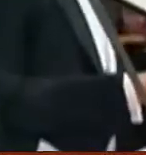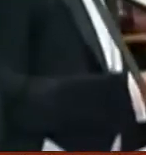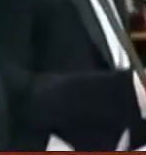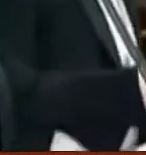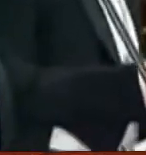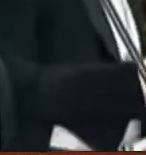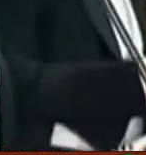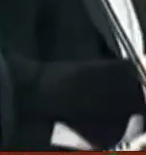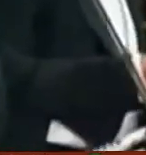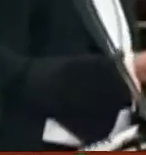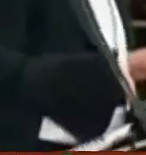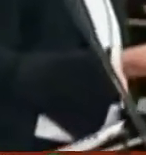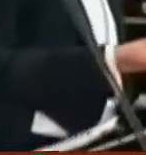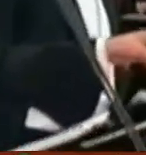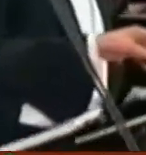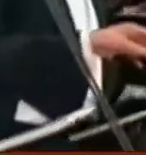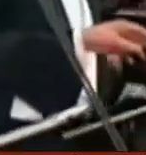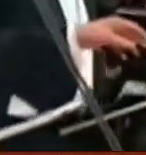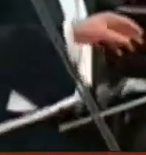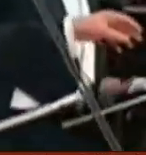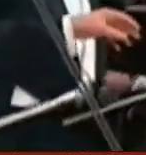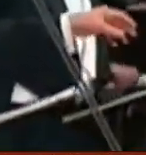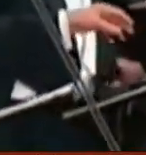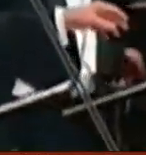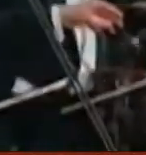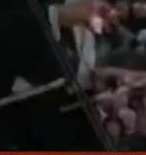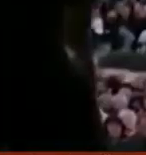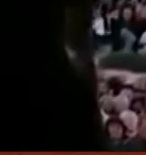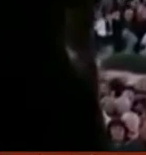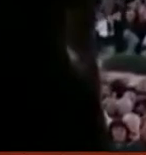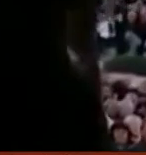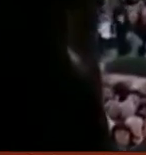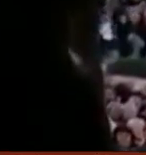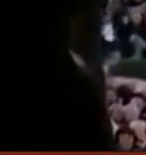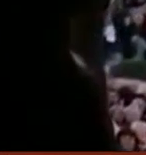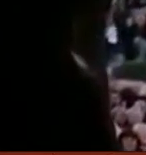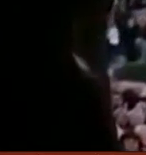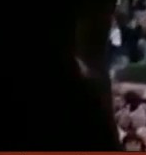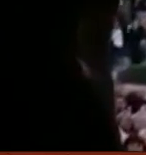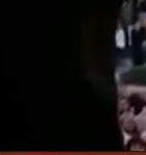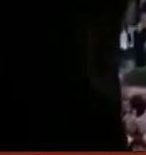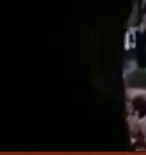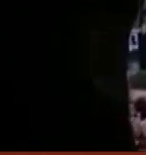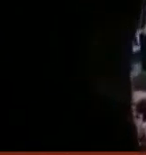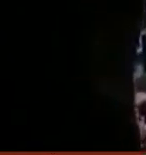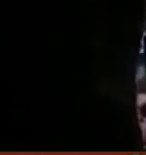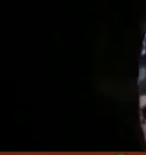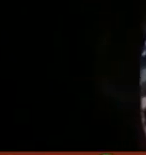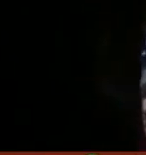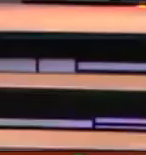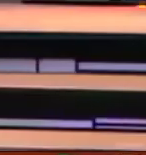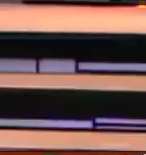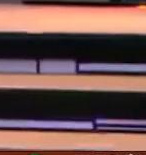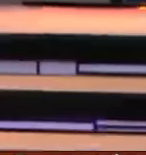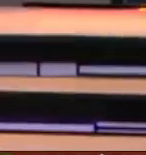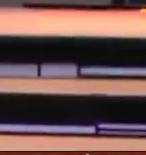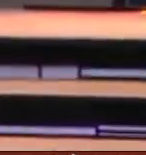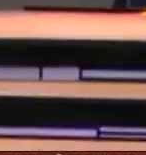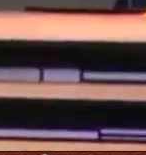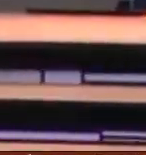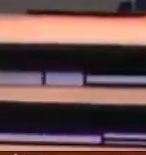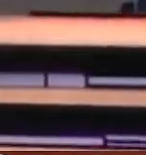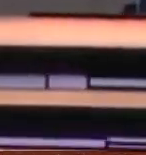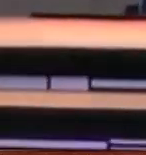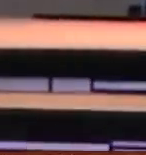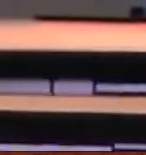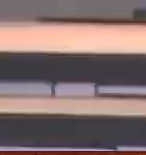de él y sobre todo lo han transmitido a las nuevas generaciones. El bolero surgió en Cuba pero creció en México y se arraigó en otros